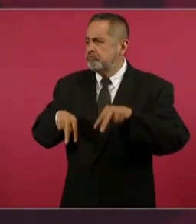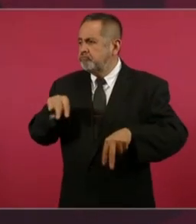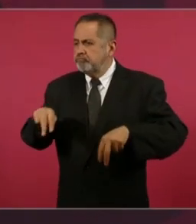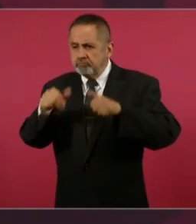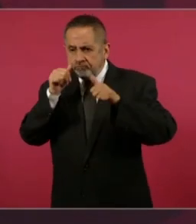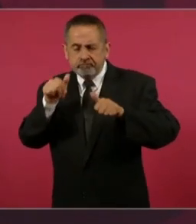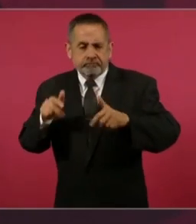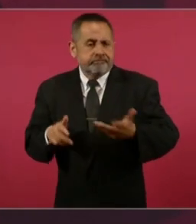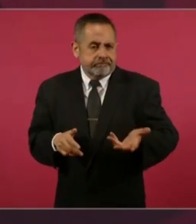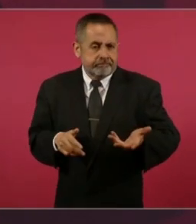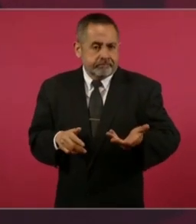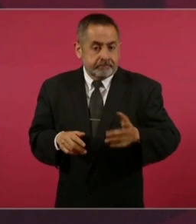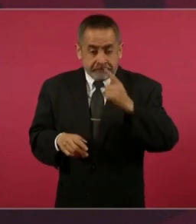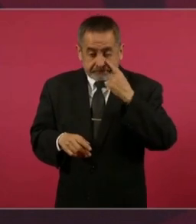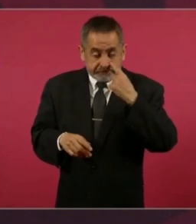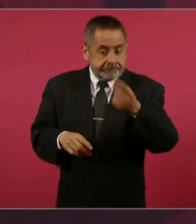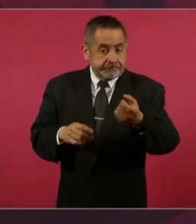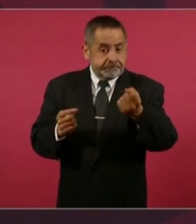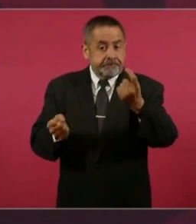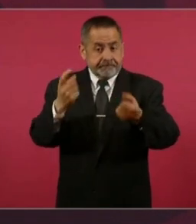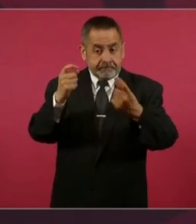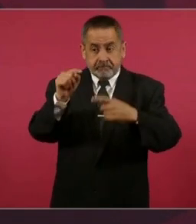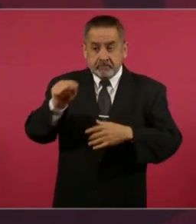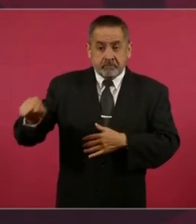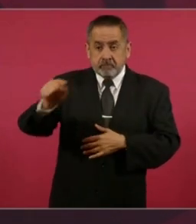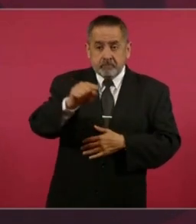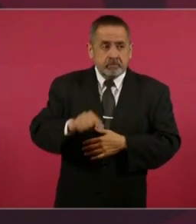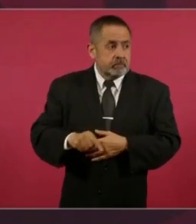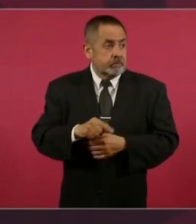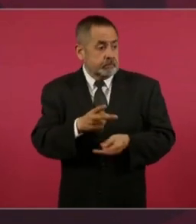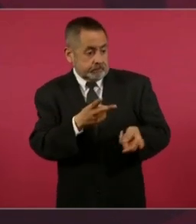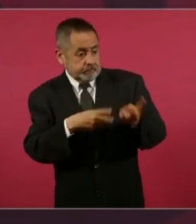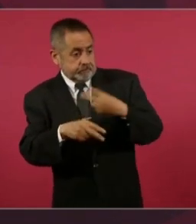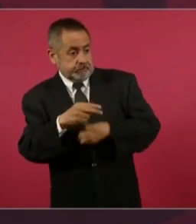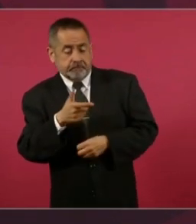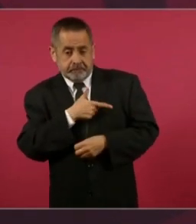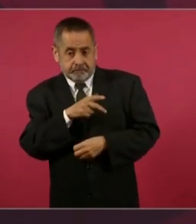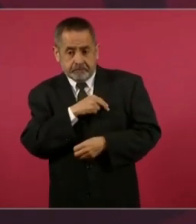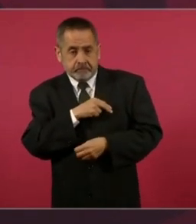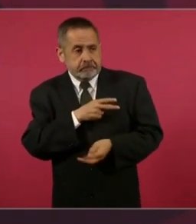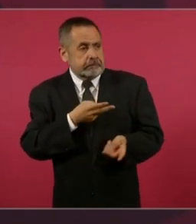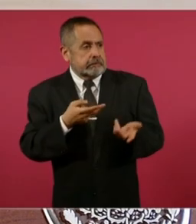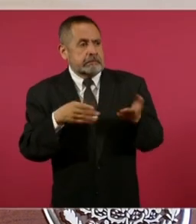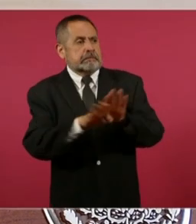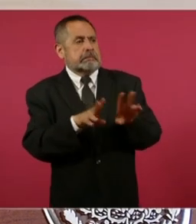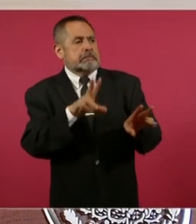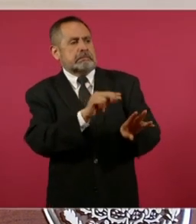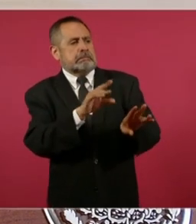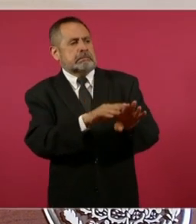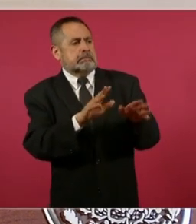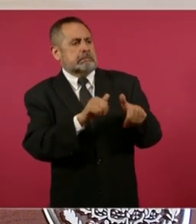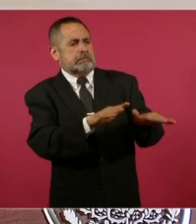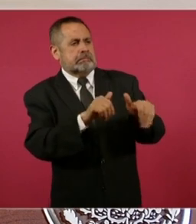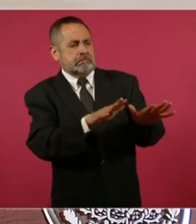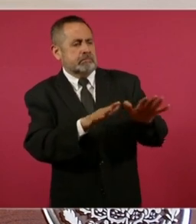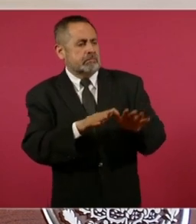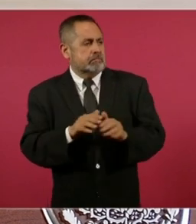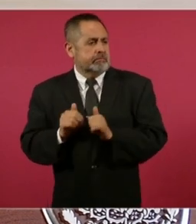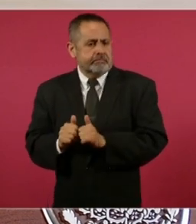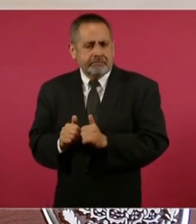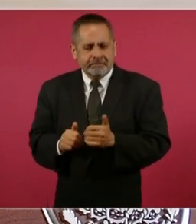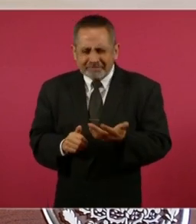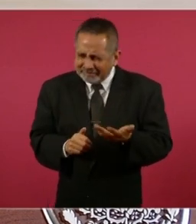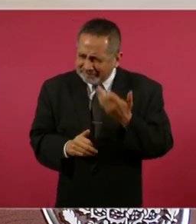otro hay lugares donde no quieren que esté la guardia me